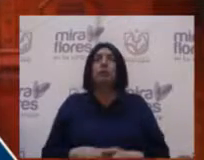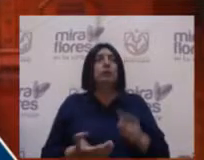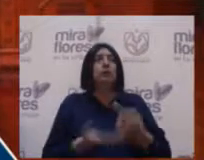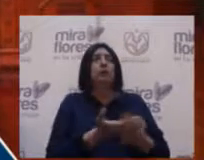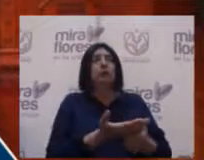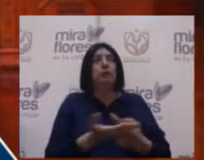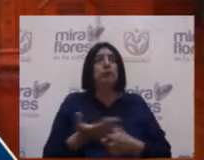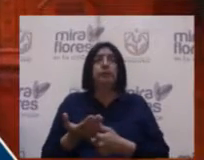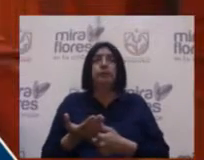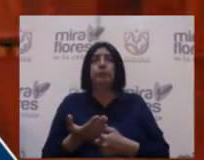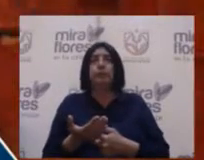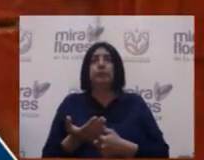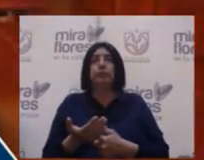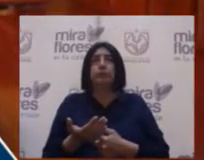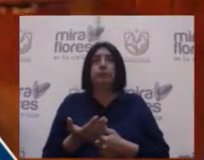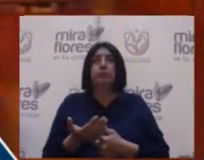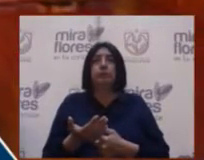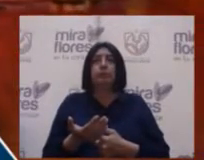debate.